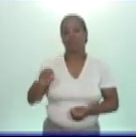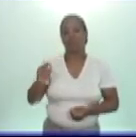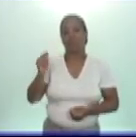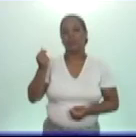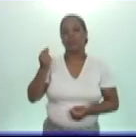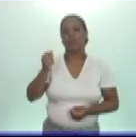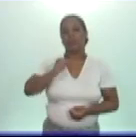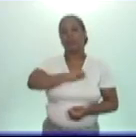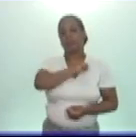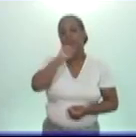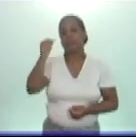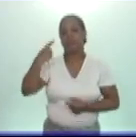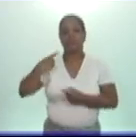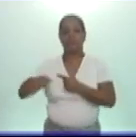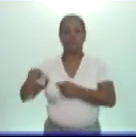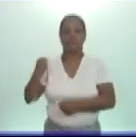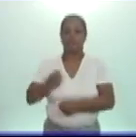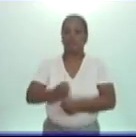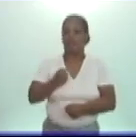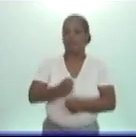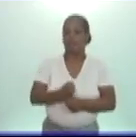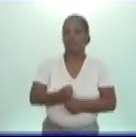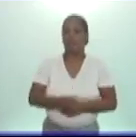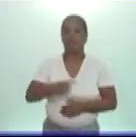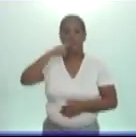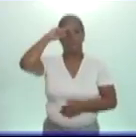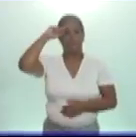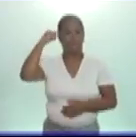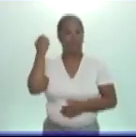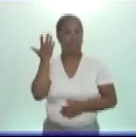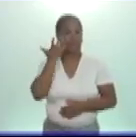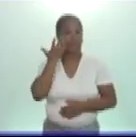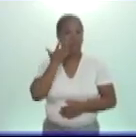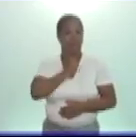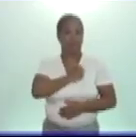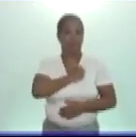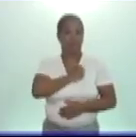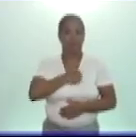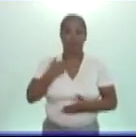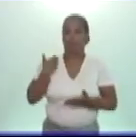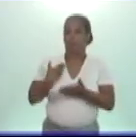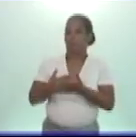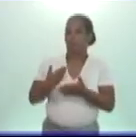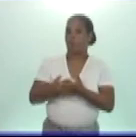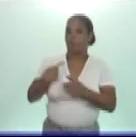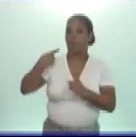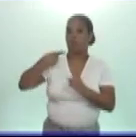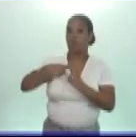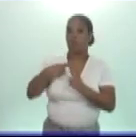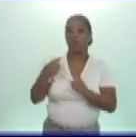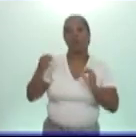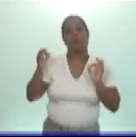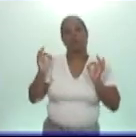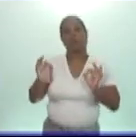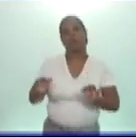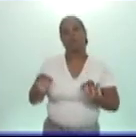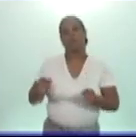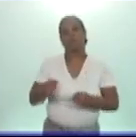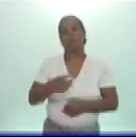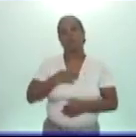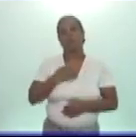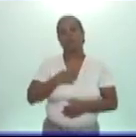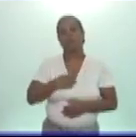este otro trabajador. Si queremos comprobar, sumamos y efectivamente tenemos